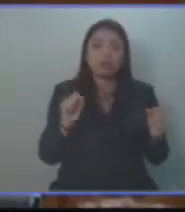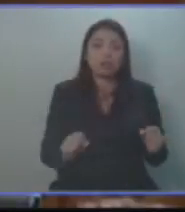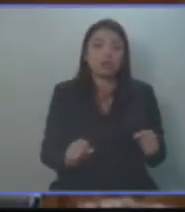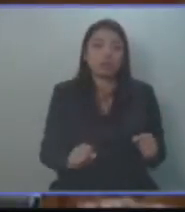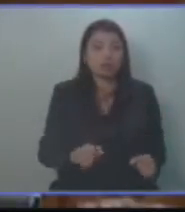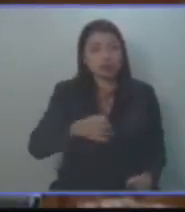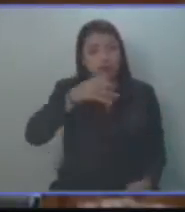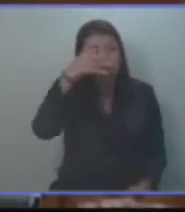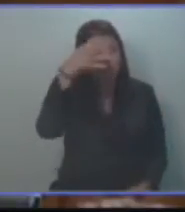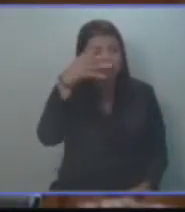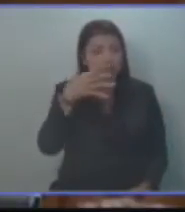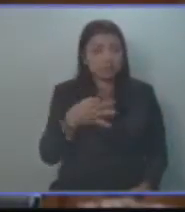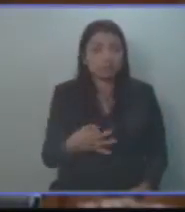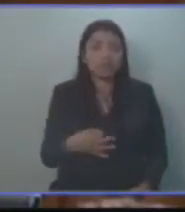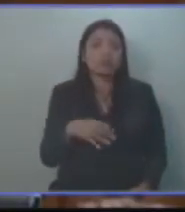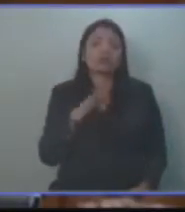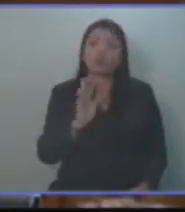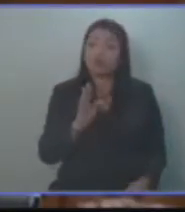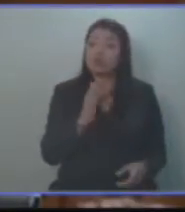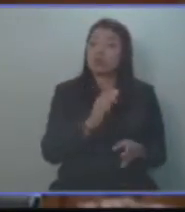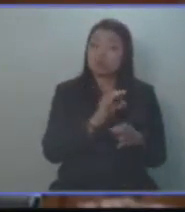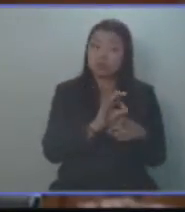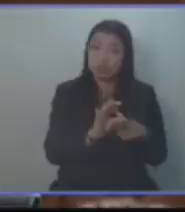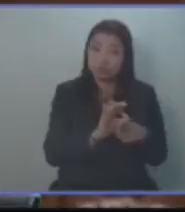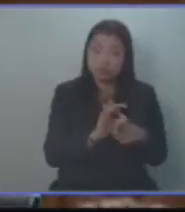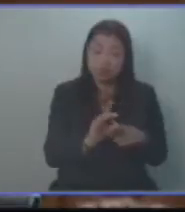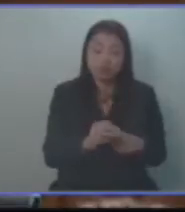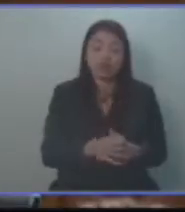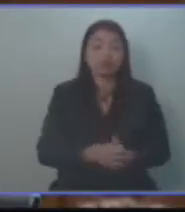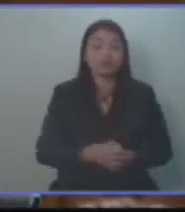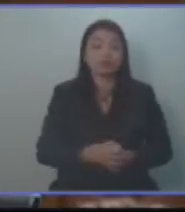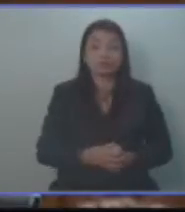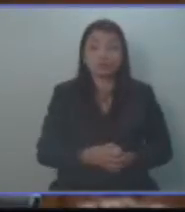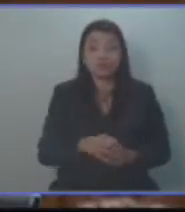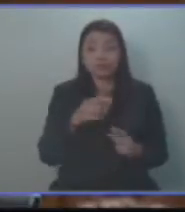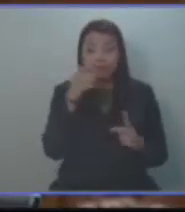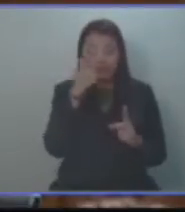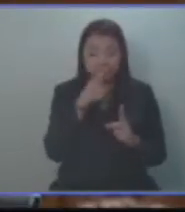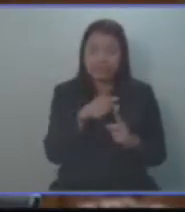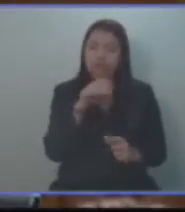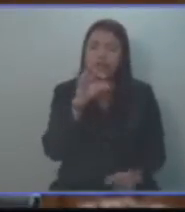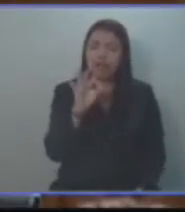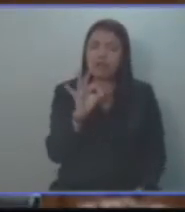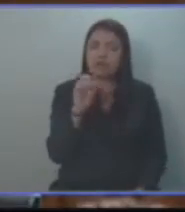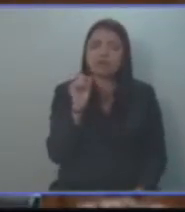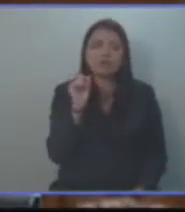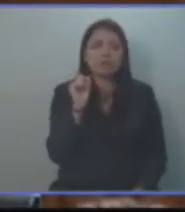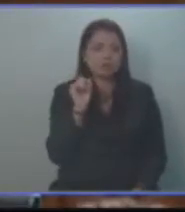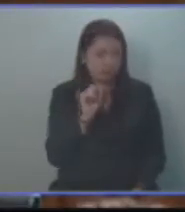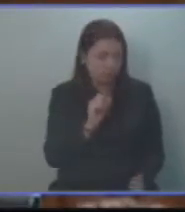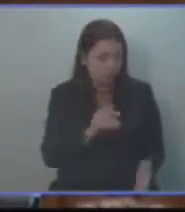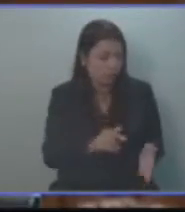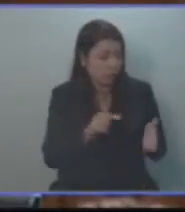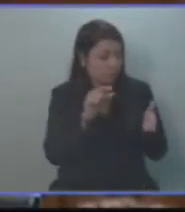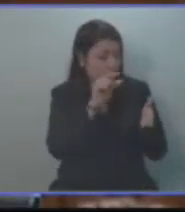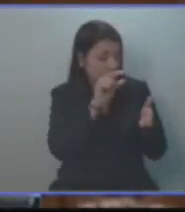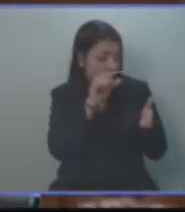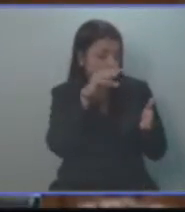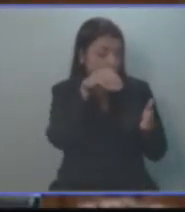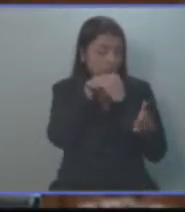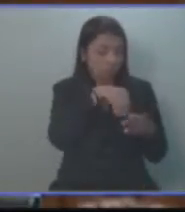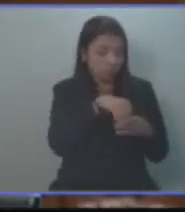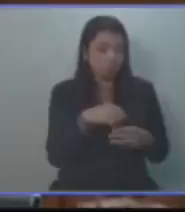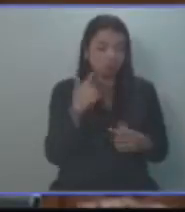con decoro en el desempeño de sus funciones. Literal F, portar dentro de la institución su